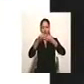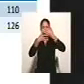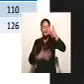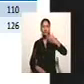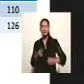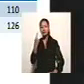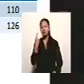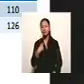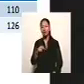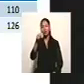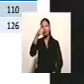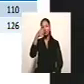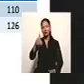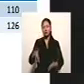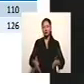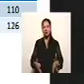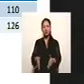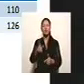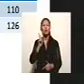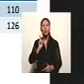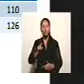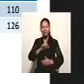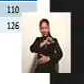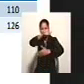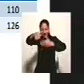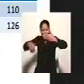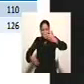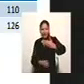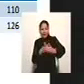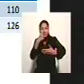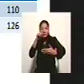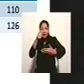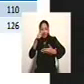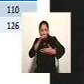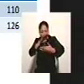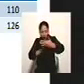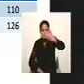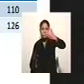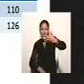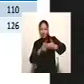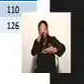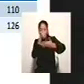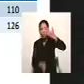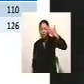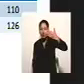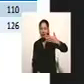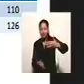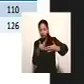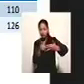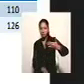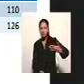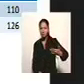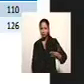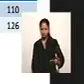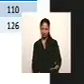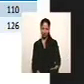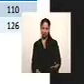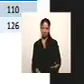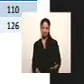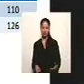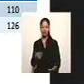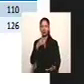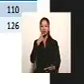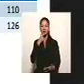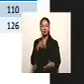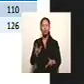número 110, estamos en la cola. Y el gobierno pretende situar este debate en un debate de